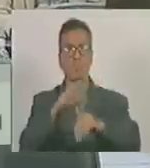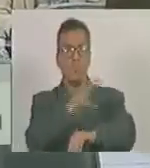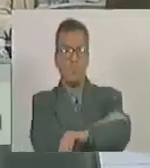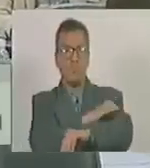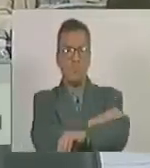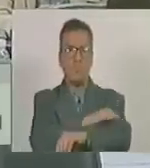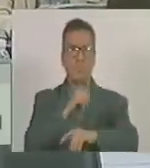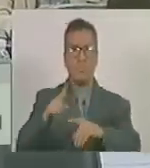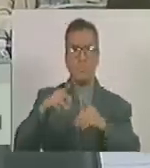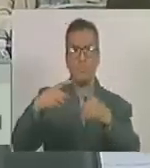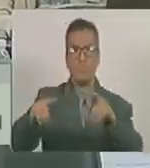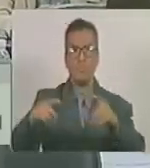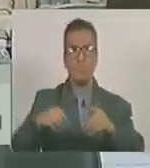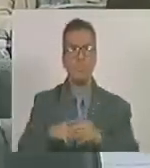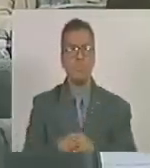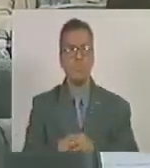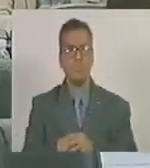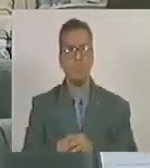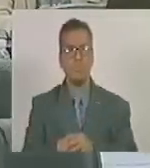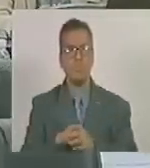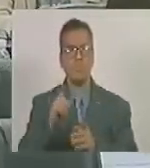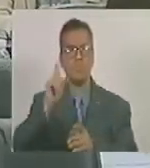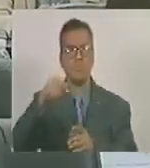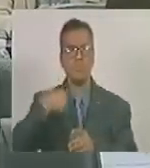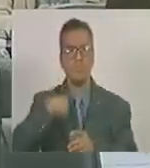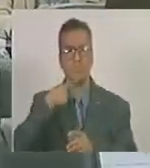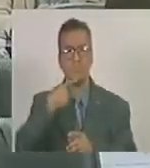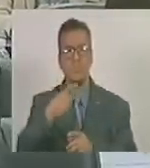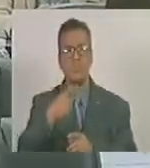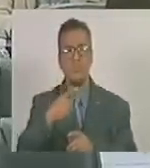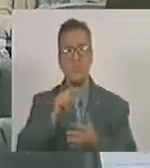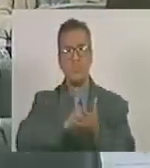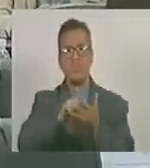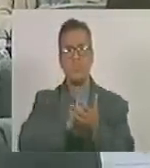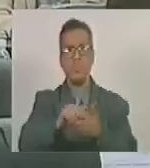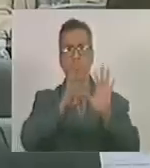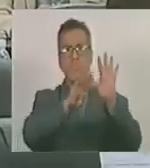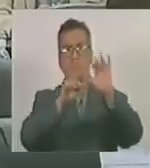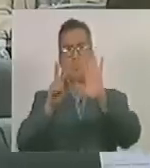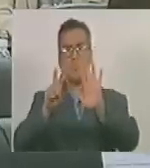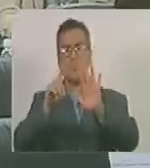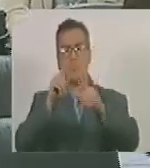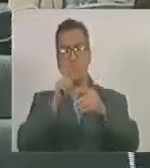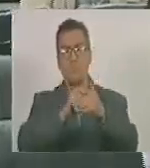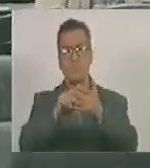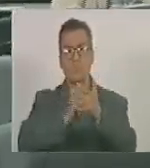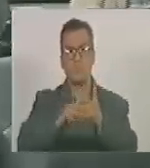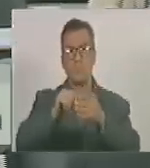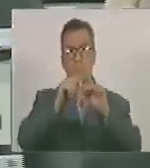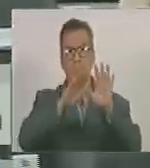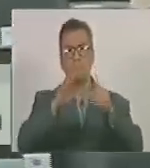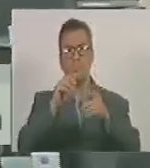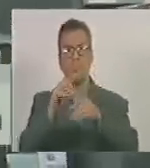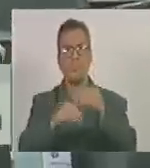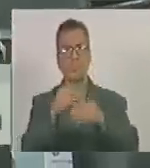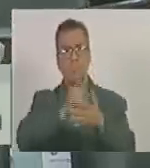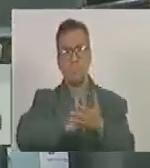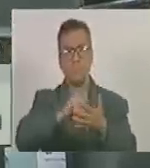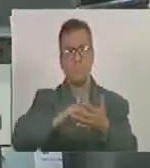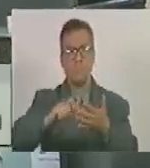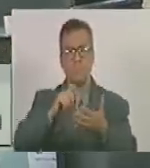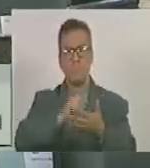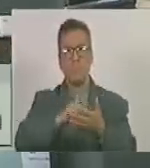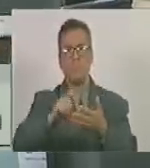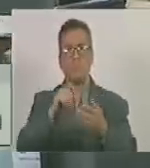oposición democrática. Asimismo, sustentado en el artículo 96 del Reglamento Interior y Debate, se dejará constancia